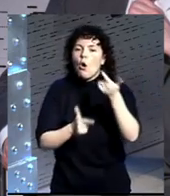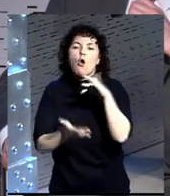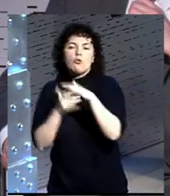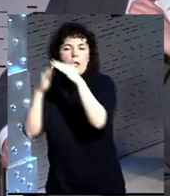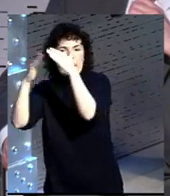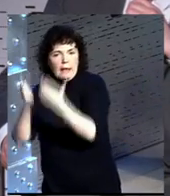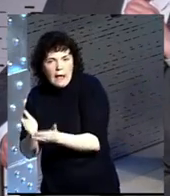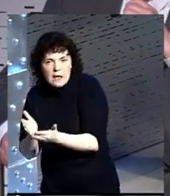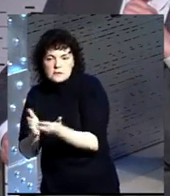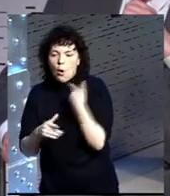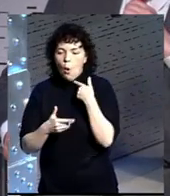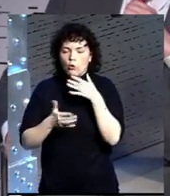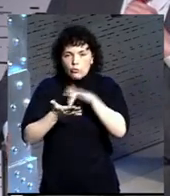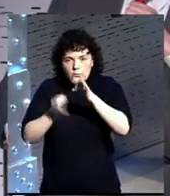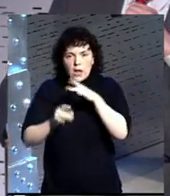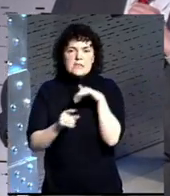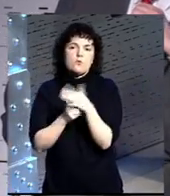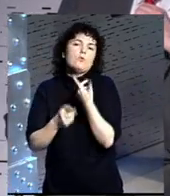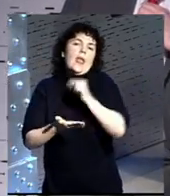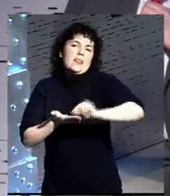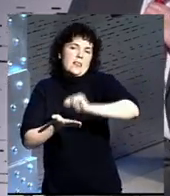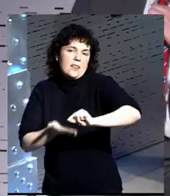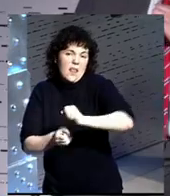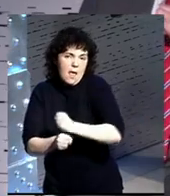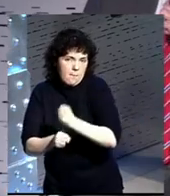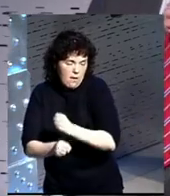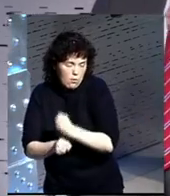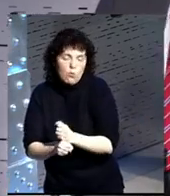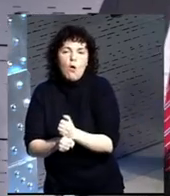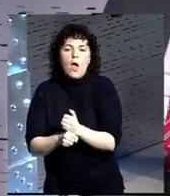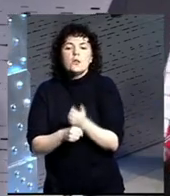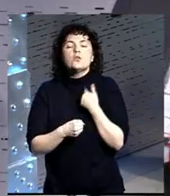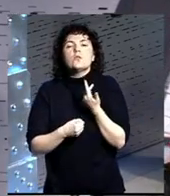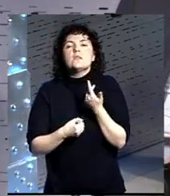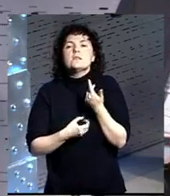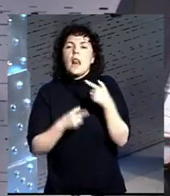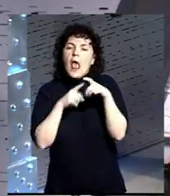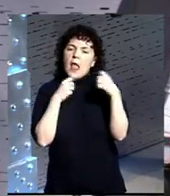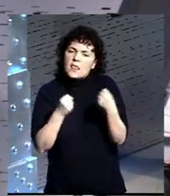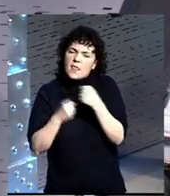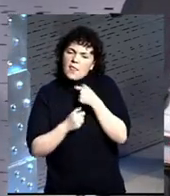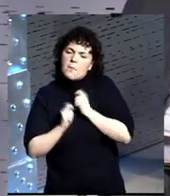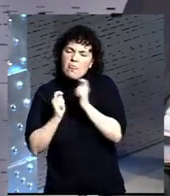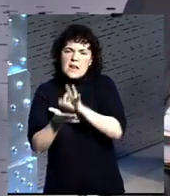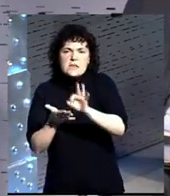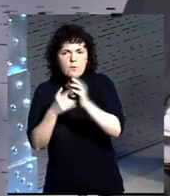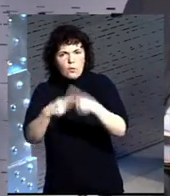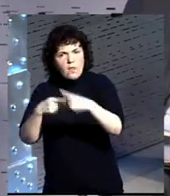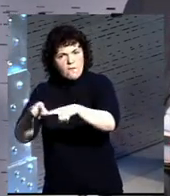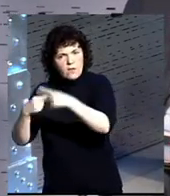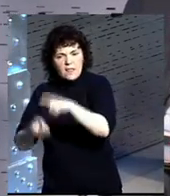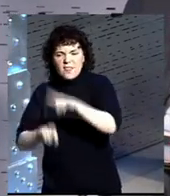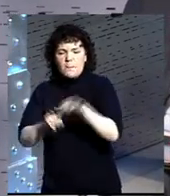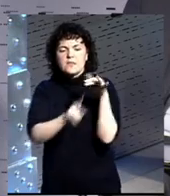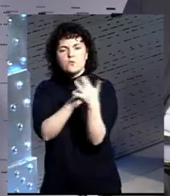su casa o está en la oficina, y la entidad debería ser capaz de adaptar el tipo de producto o de servicio que entrega al cliente en base a